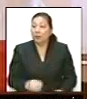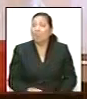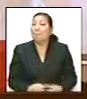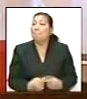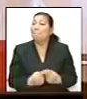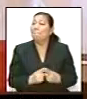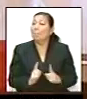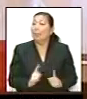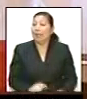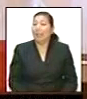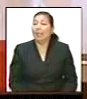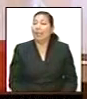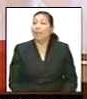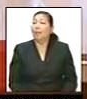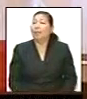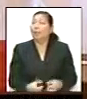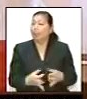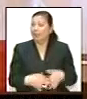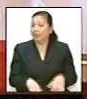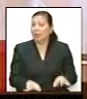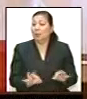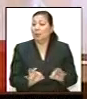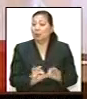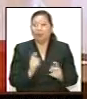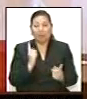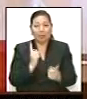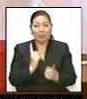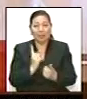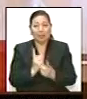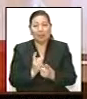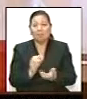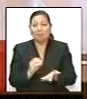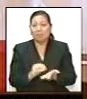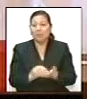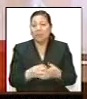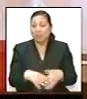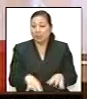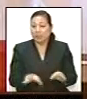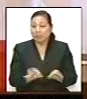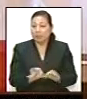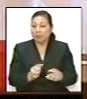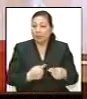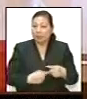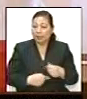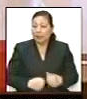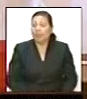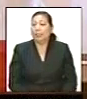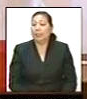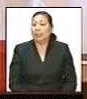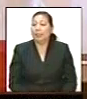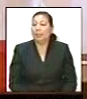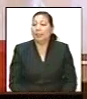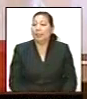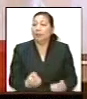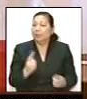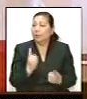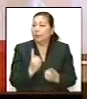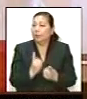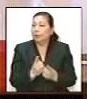Pero tan importante como el objetivo, o quizá más importante que el llegar a ese